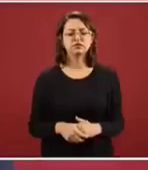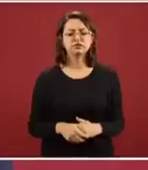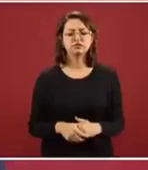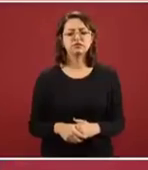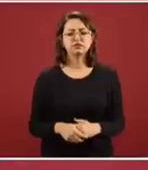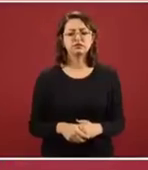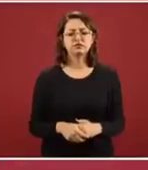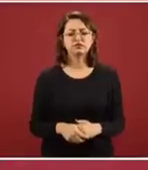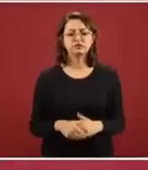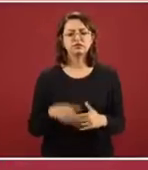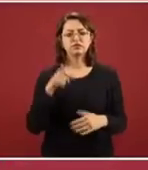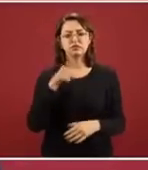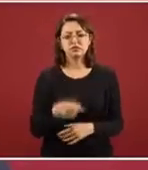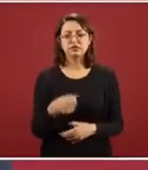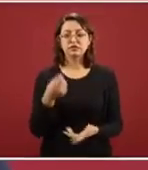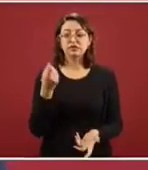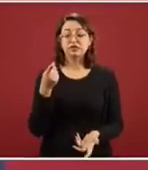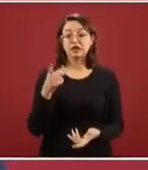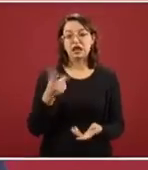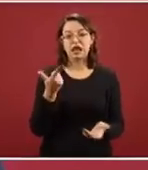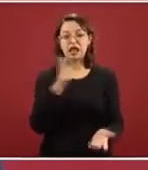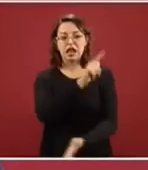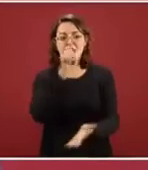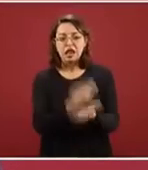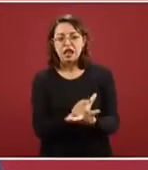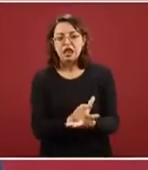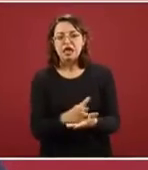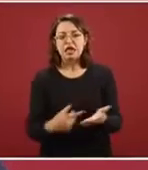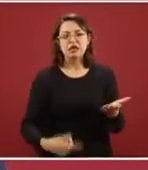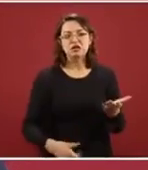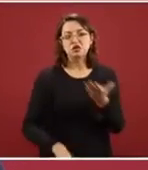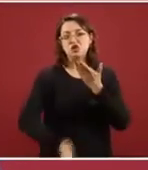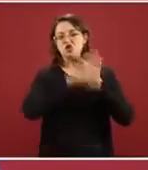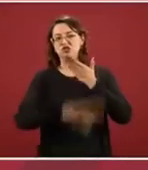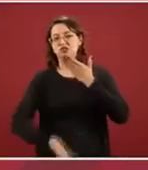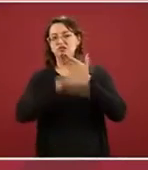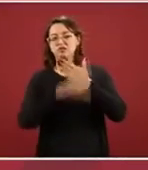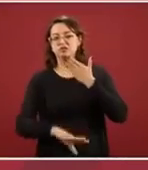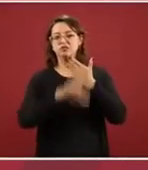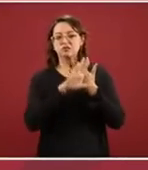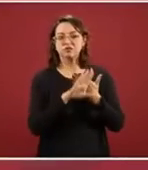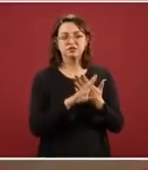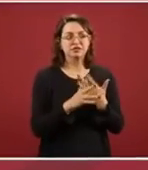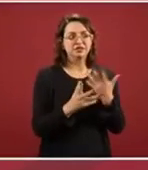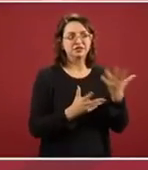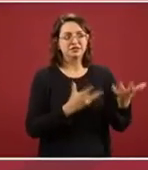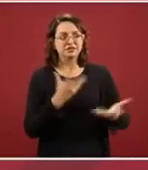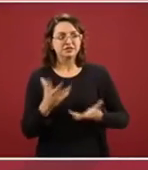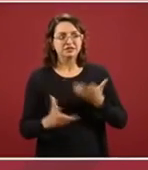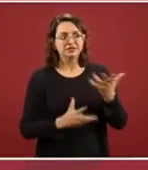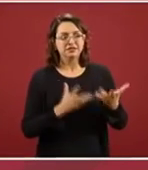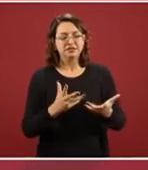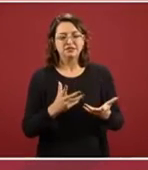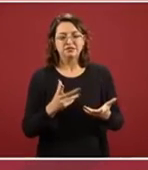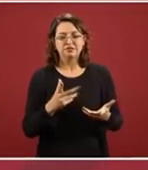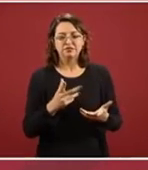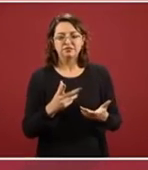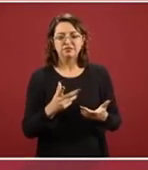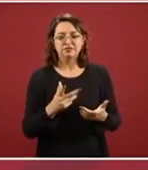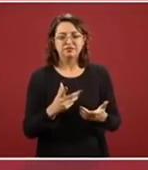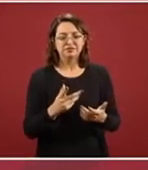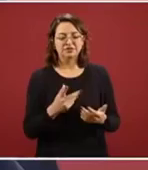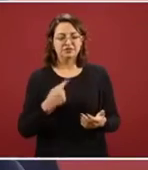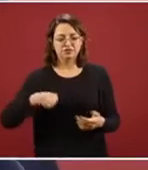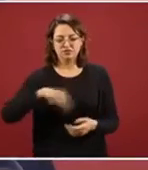pudiéramos enfrentar el sabotaje legal de nuestros adversarios, se tuvo que decidir